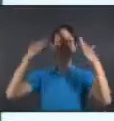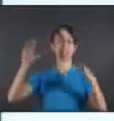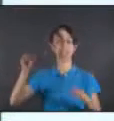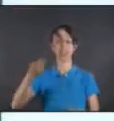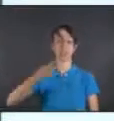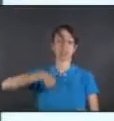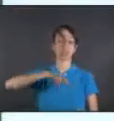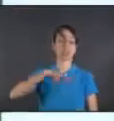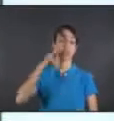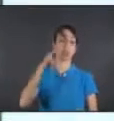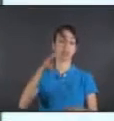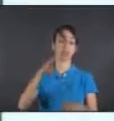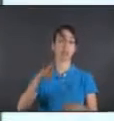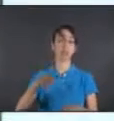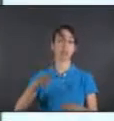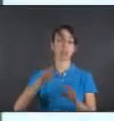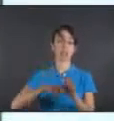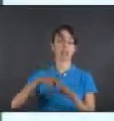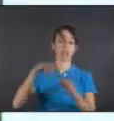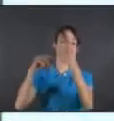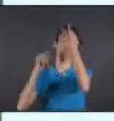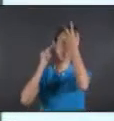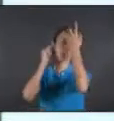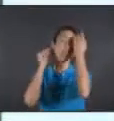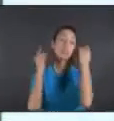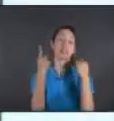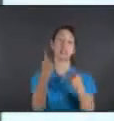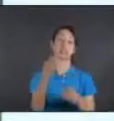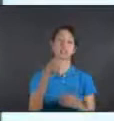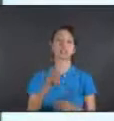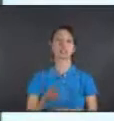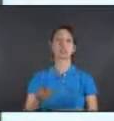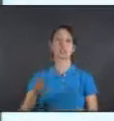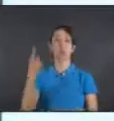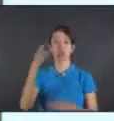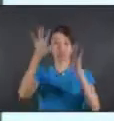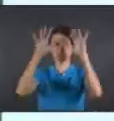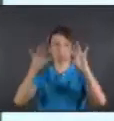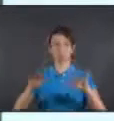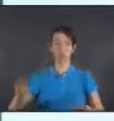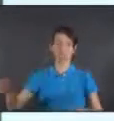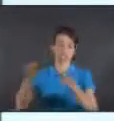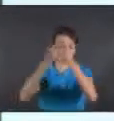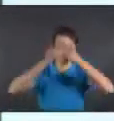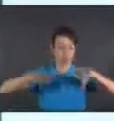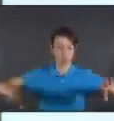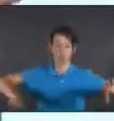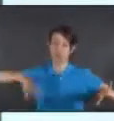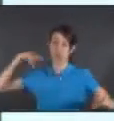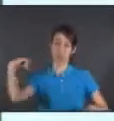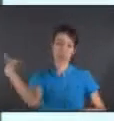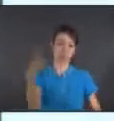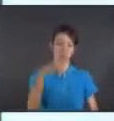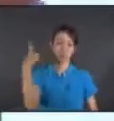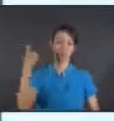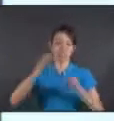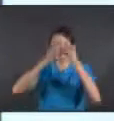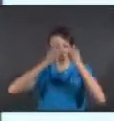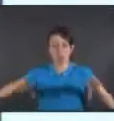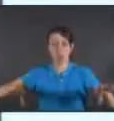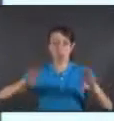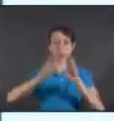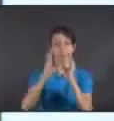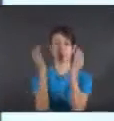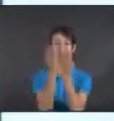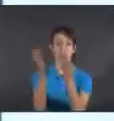un caos en el universo, pero impresionante. Y la Biblia en el libro de los Salmos relata